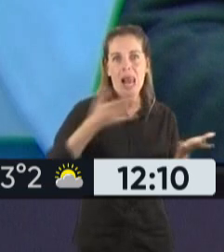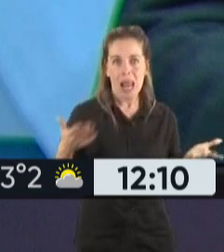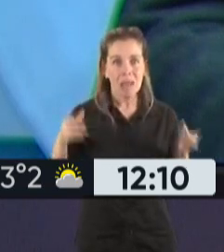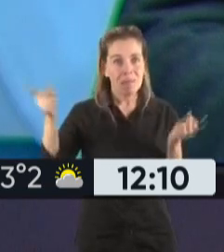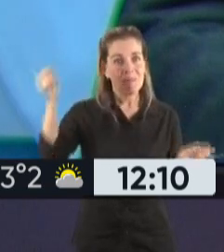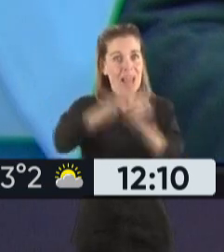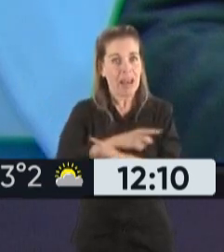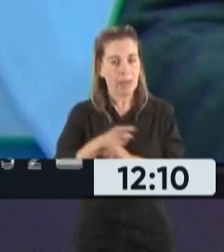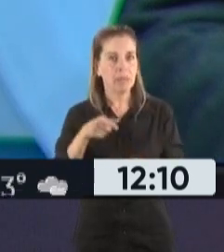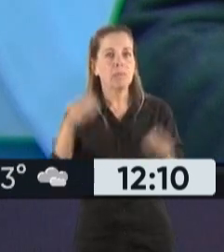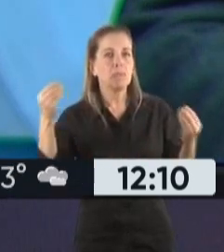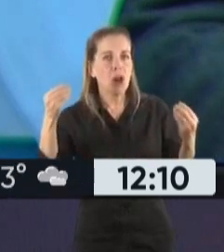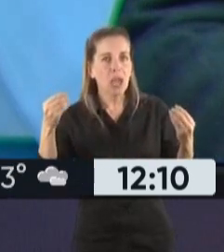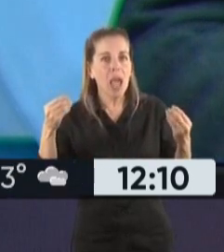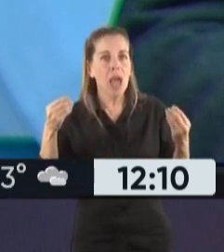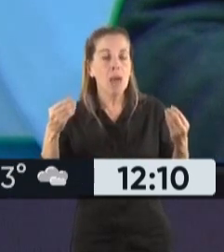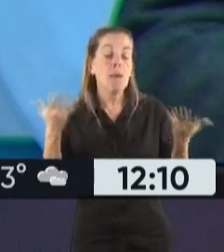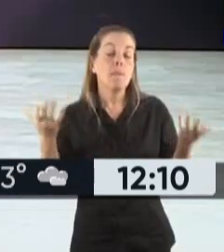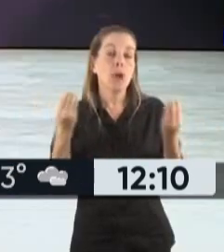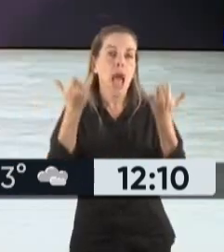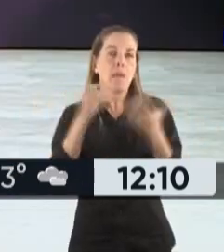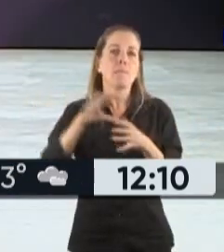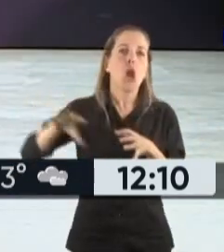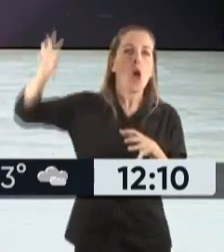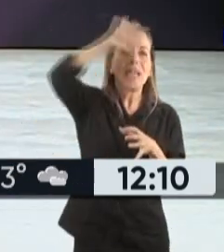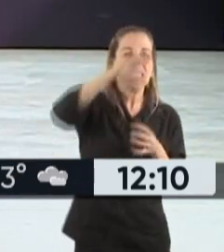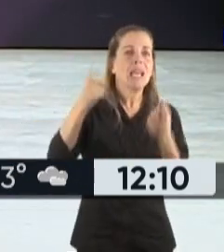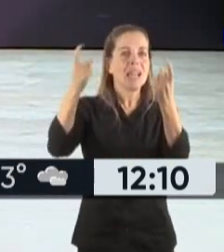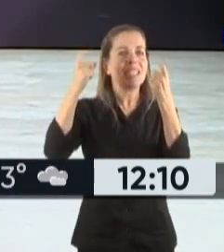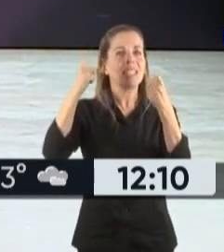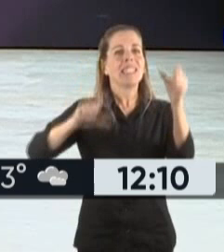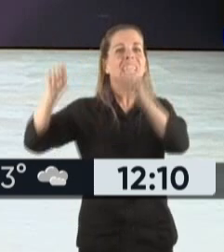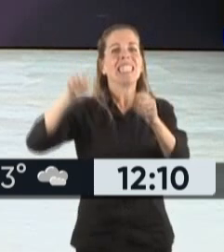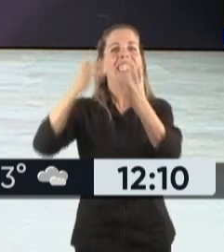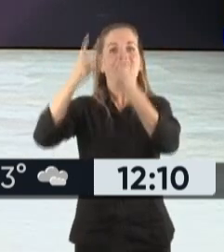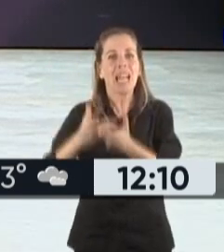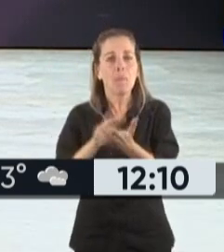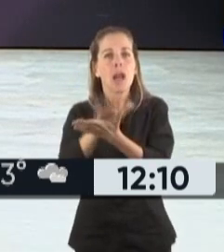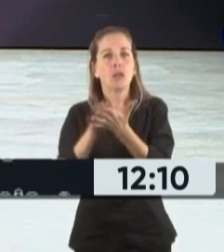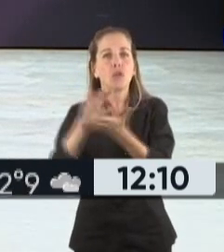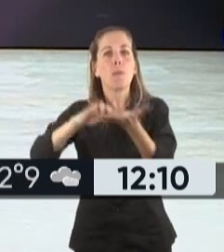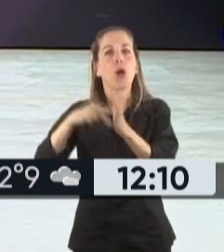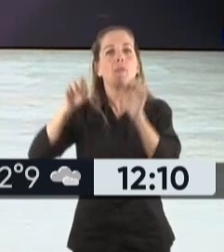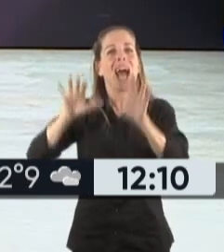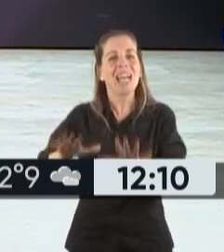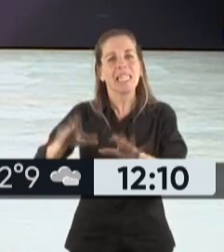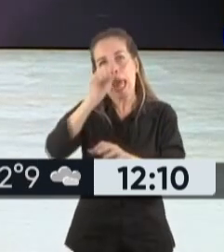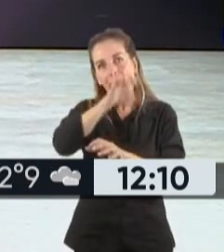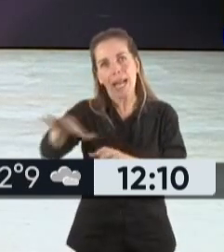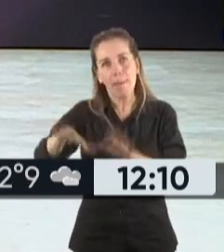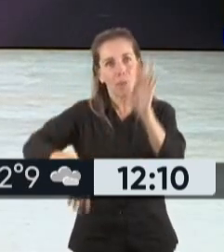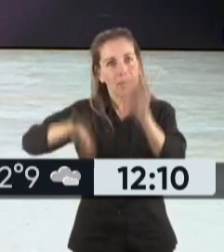por qué lo hicimos? Porque en el interior del país hay que desarrollar ciencia y tecnología para resolver todos estos problemas. Y muchos lo están